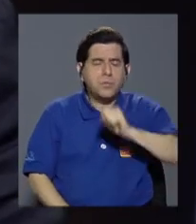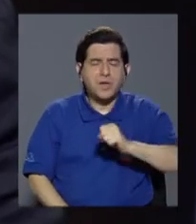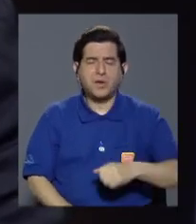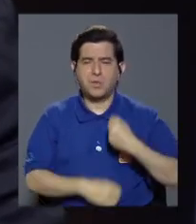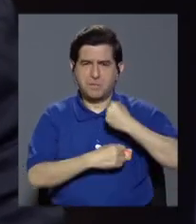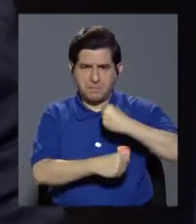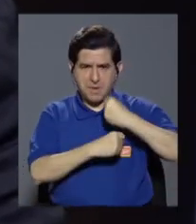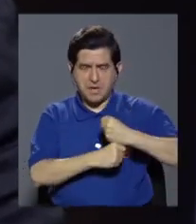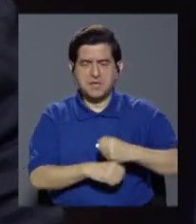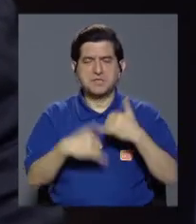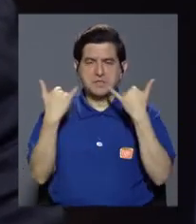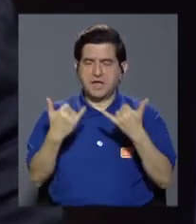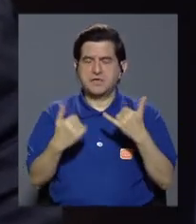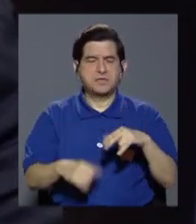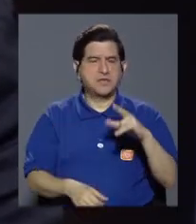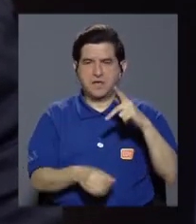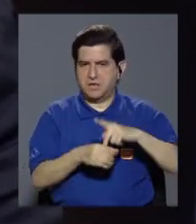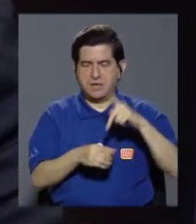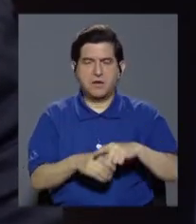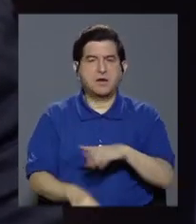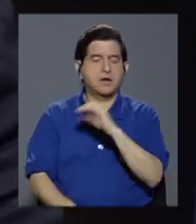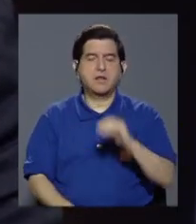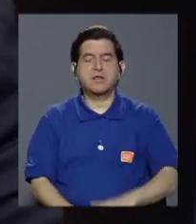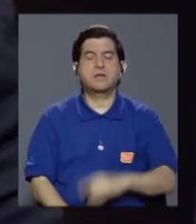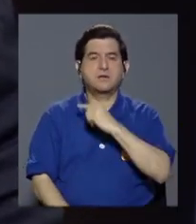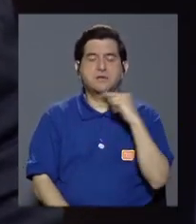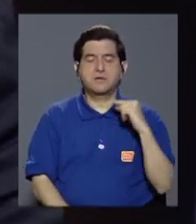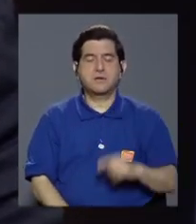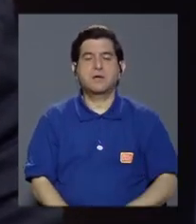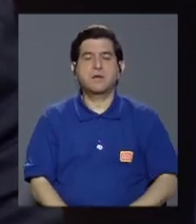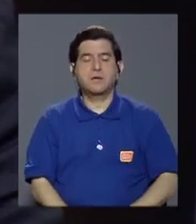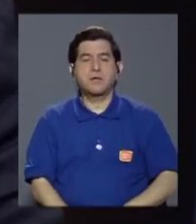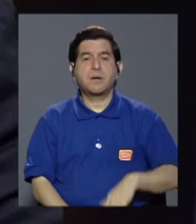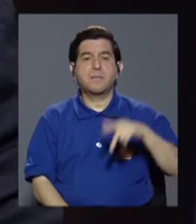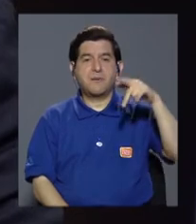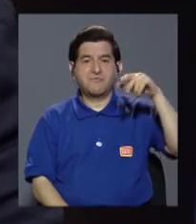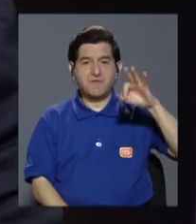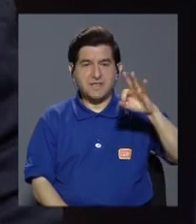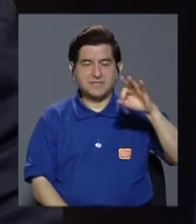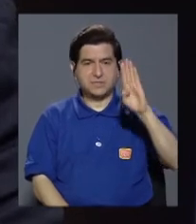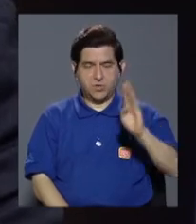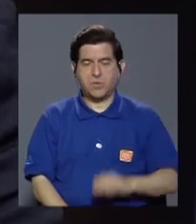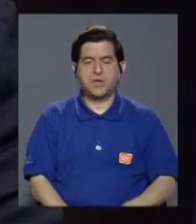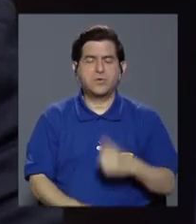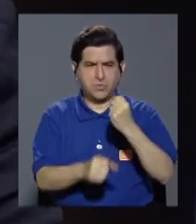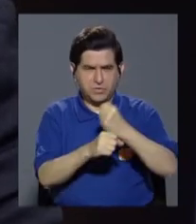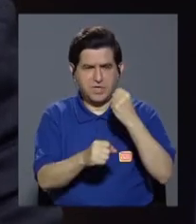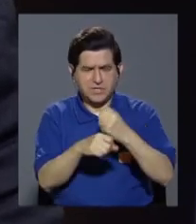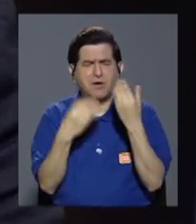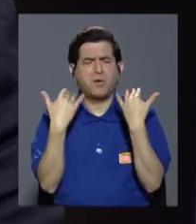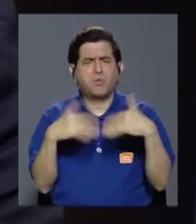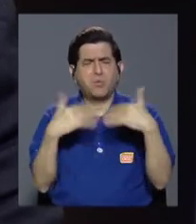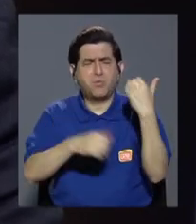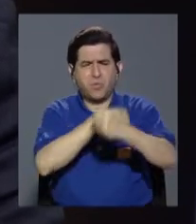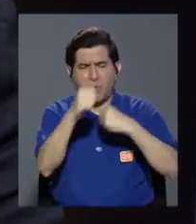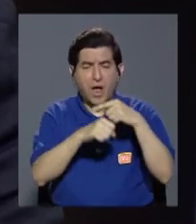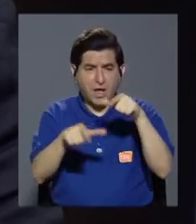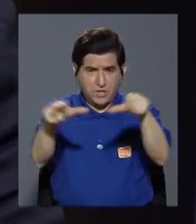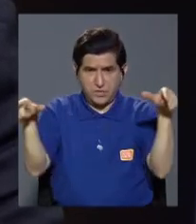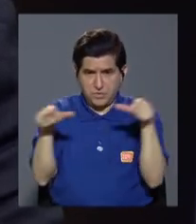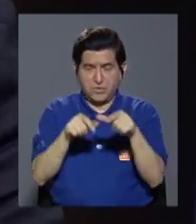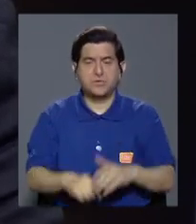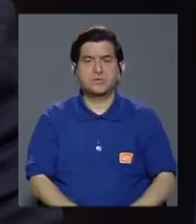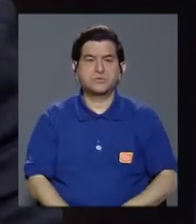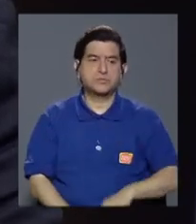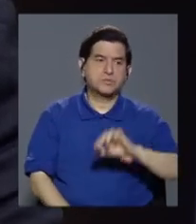retirado y está presidida por el padre francisco eeuu que es un jesuita que tiene muchísimos años de trabajo en el territorio a diferencia de otras